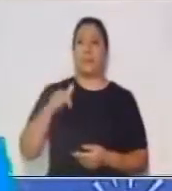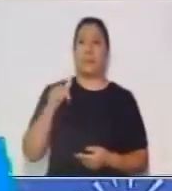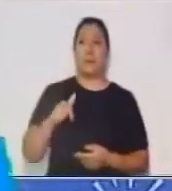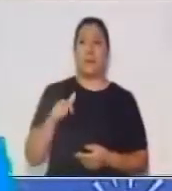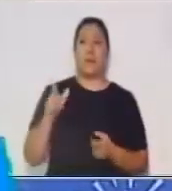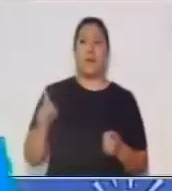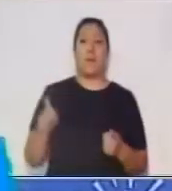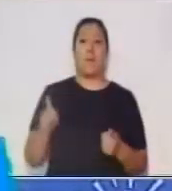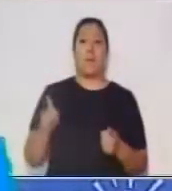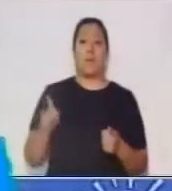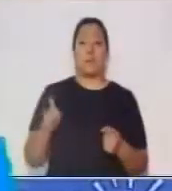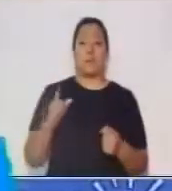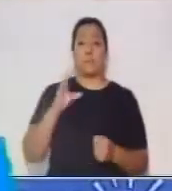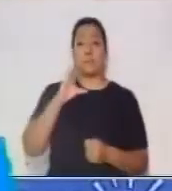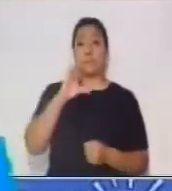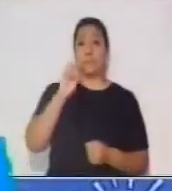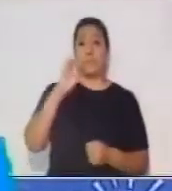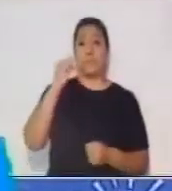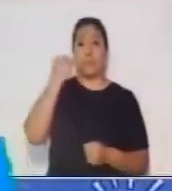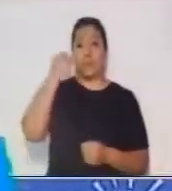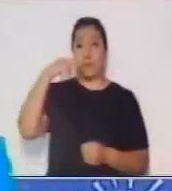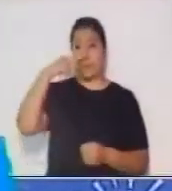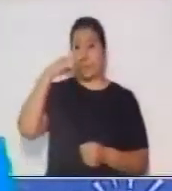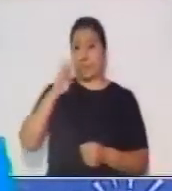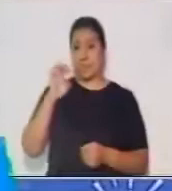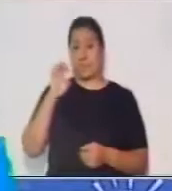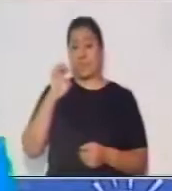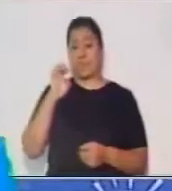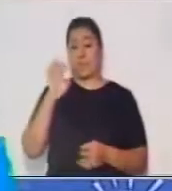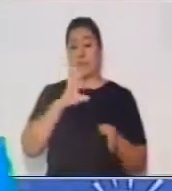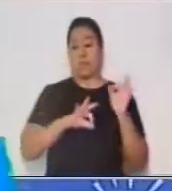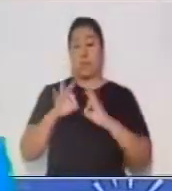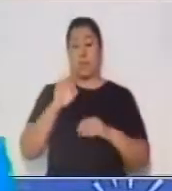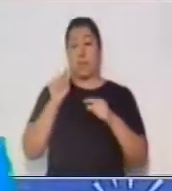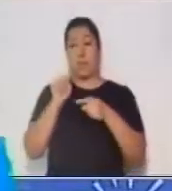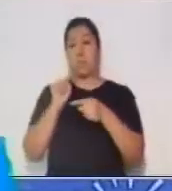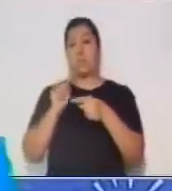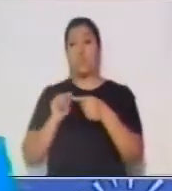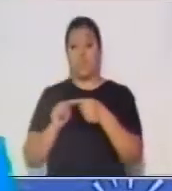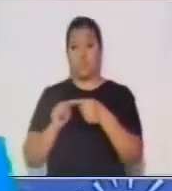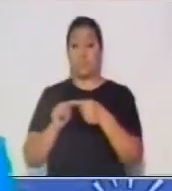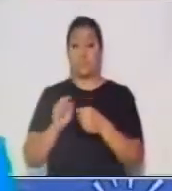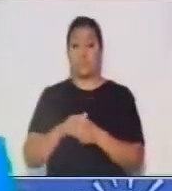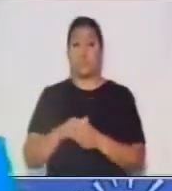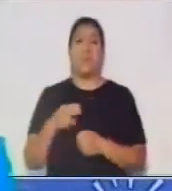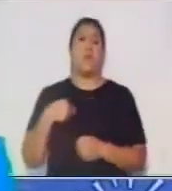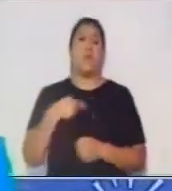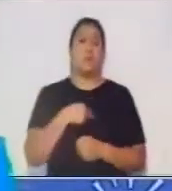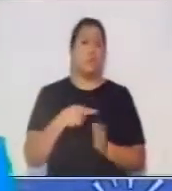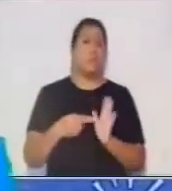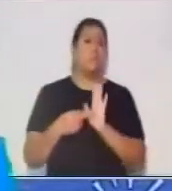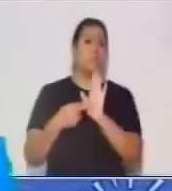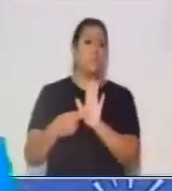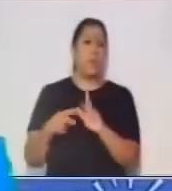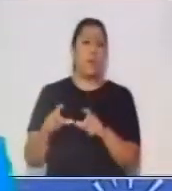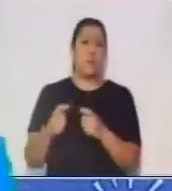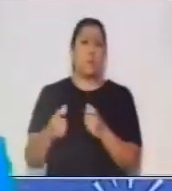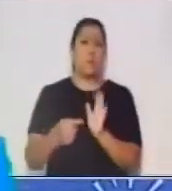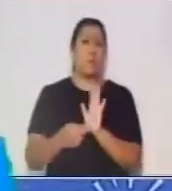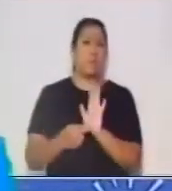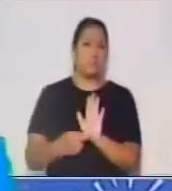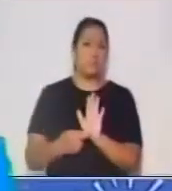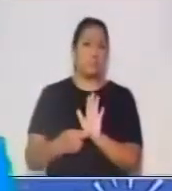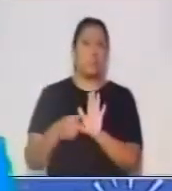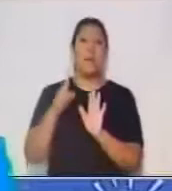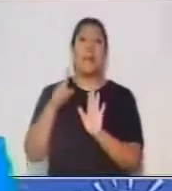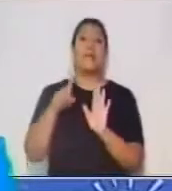Mira, carajo. Todavía estás a tiempo de irte. Tú aquí viniste, pero no viste nada. Pero tienes